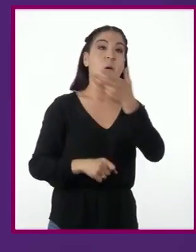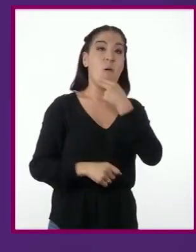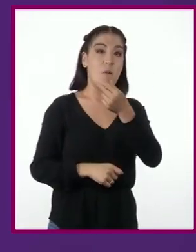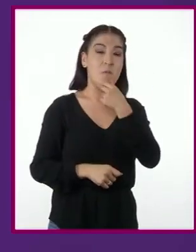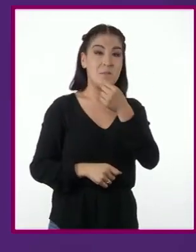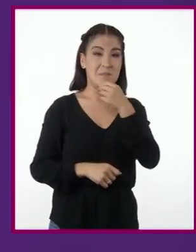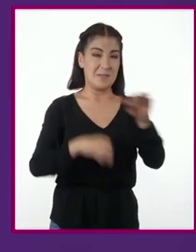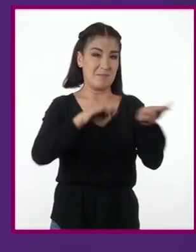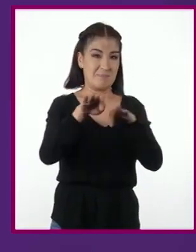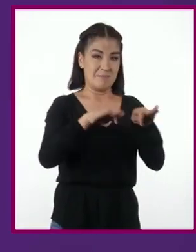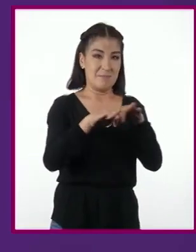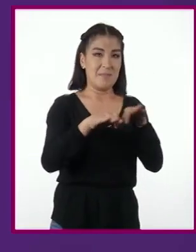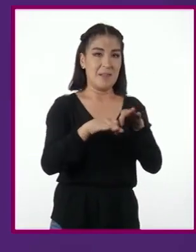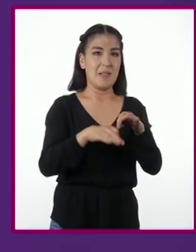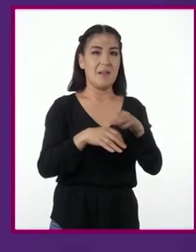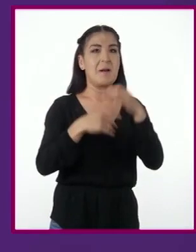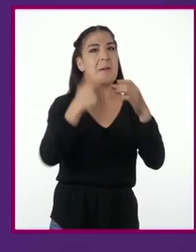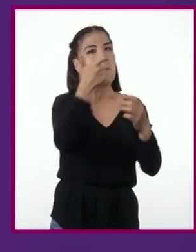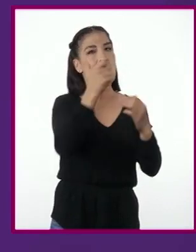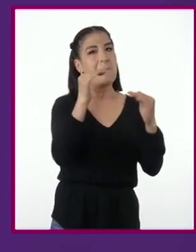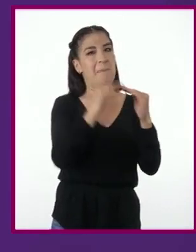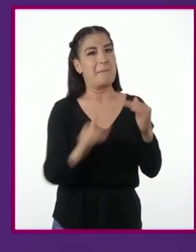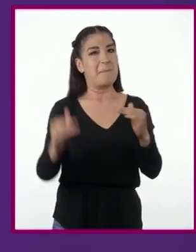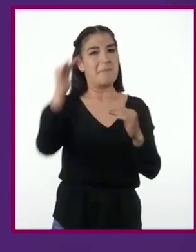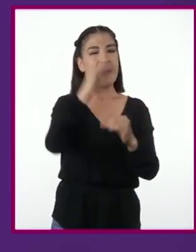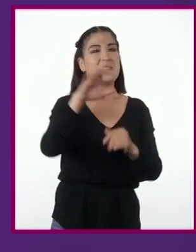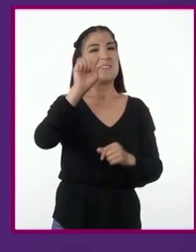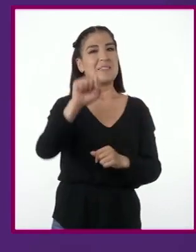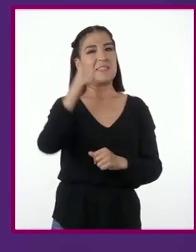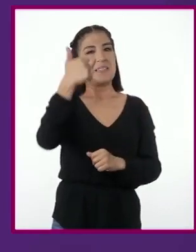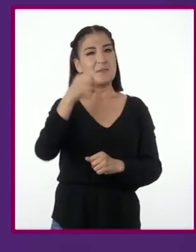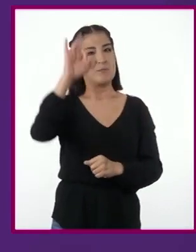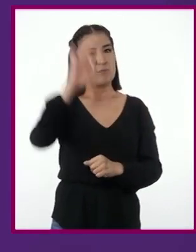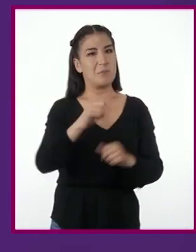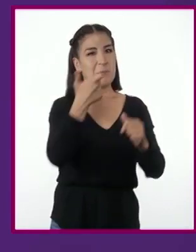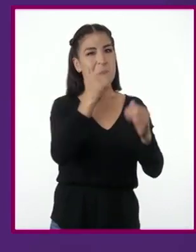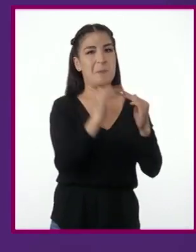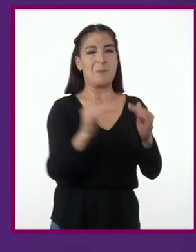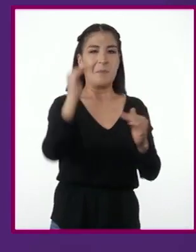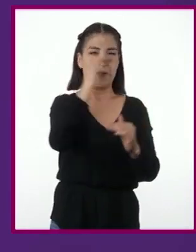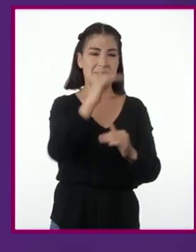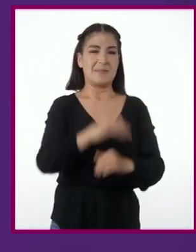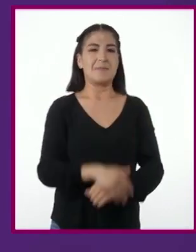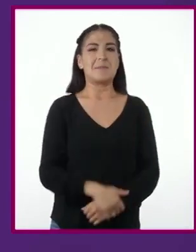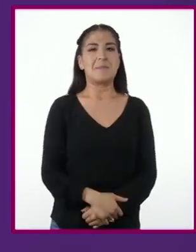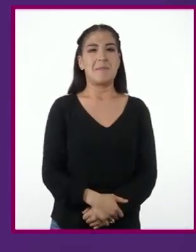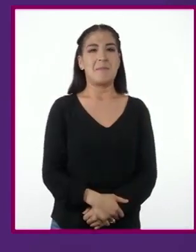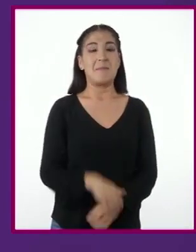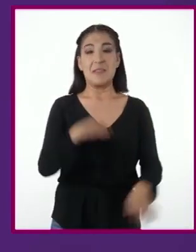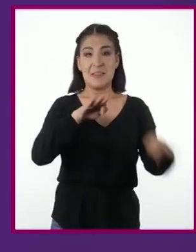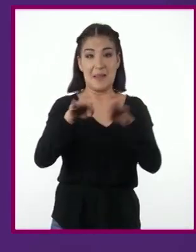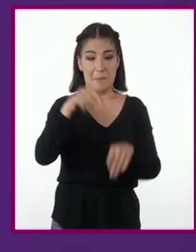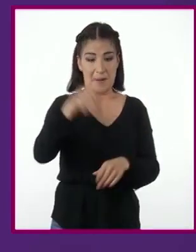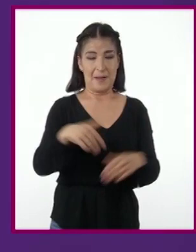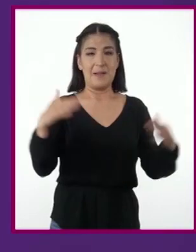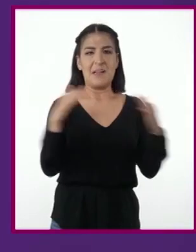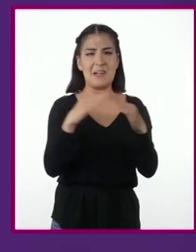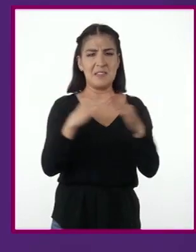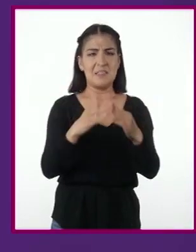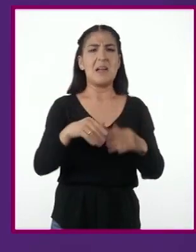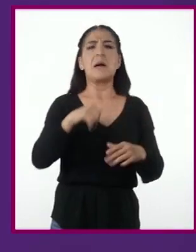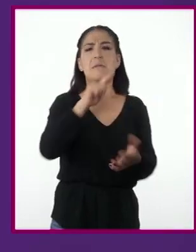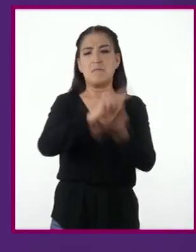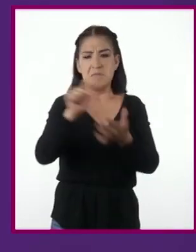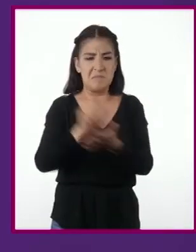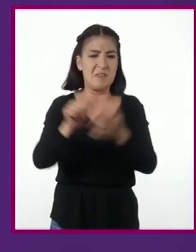sexo masculino, esta misma proporción es del 66%. El trabajo en casa. Las labores del